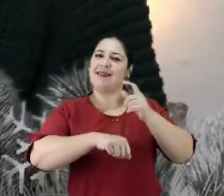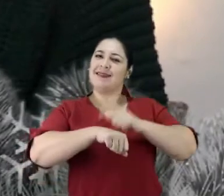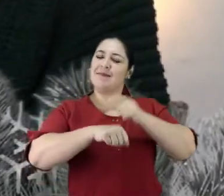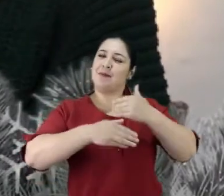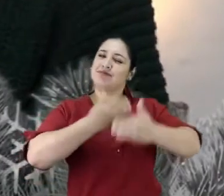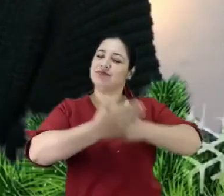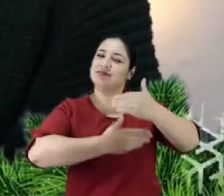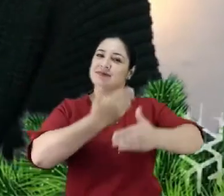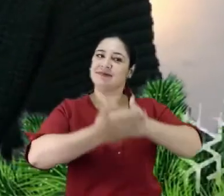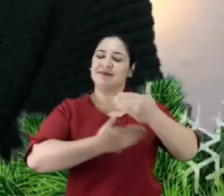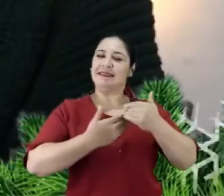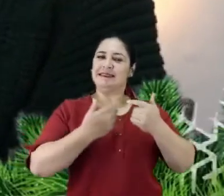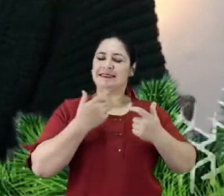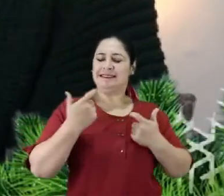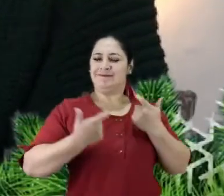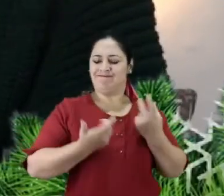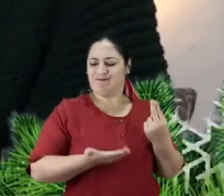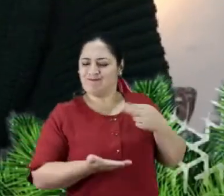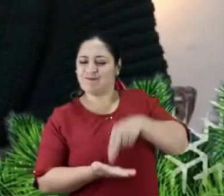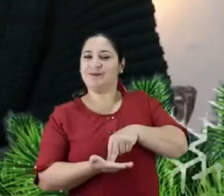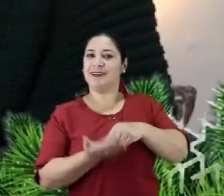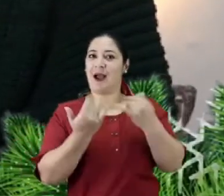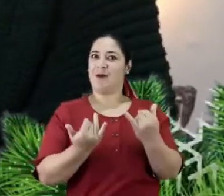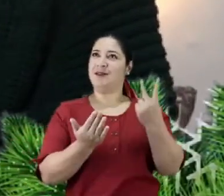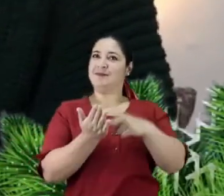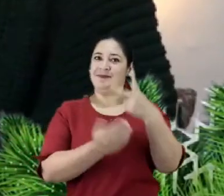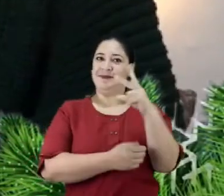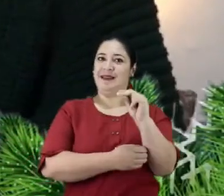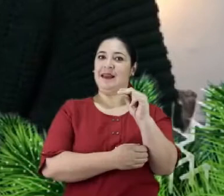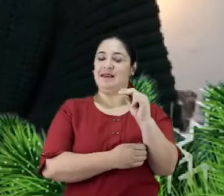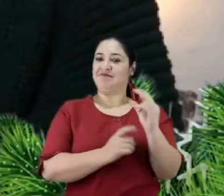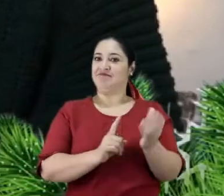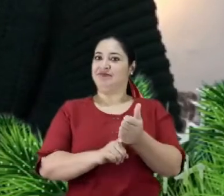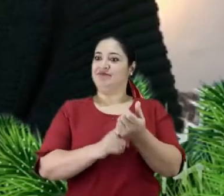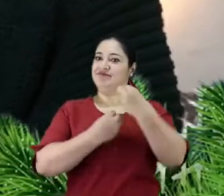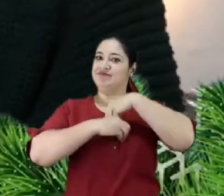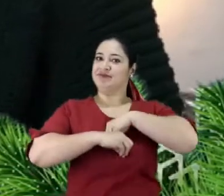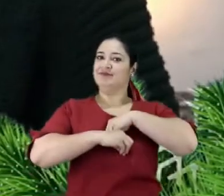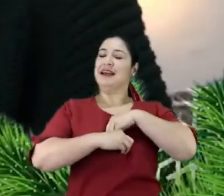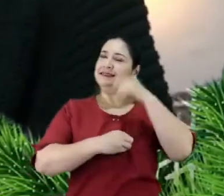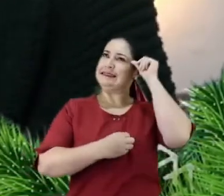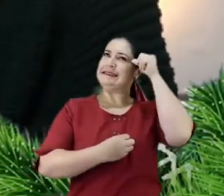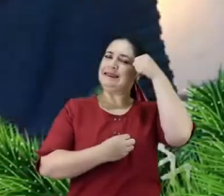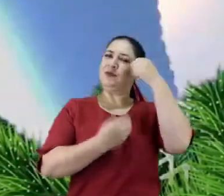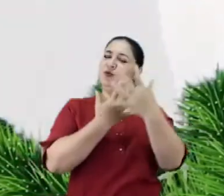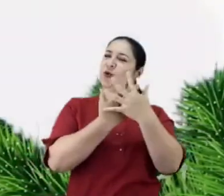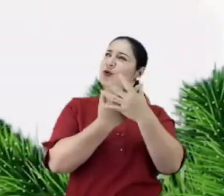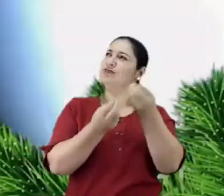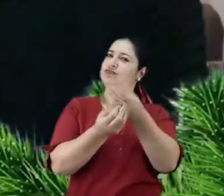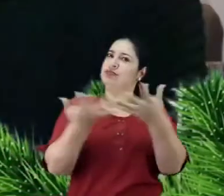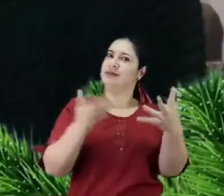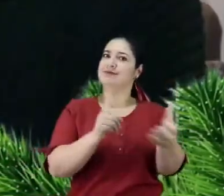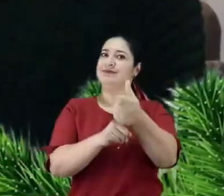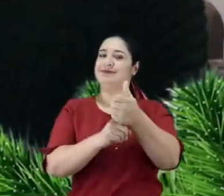de festividad, con la resiliencia que hemos adquirido durante este año, recordamos lo logrado como sonsoneños.